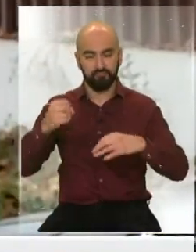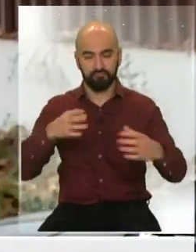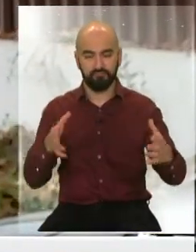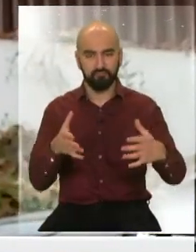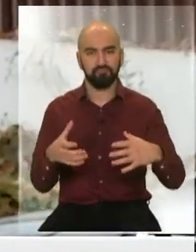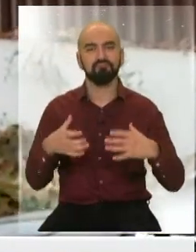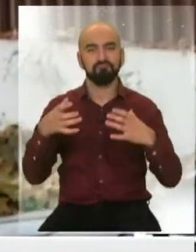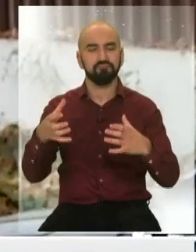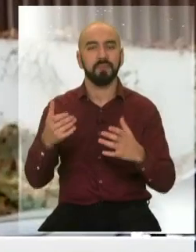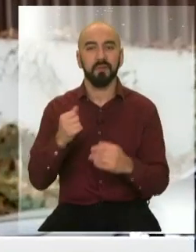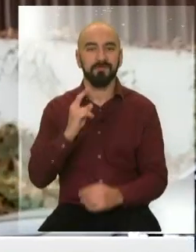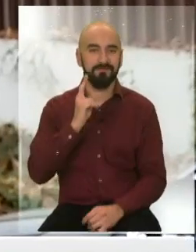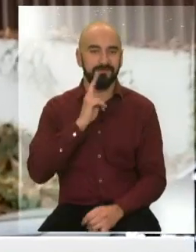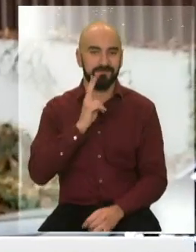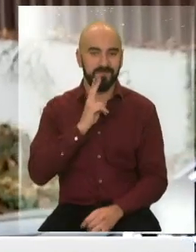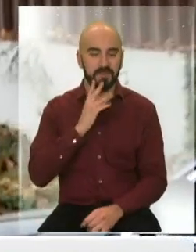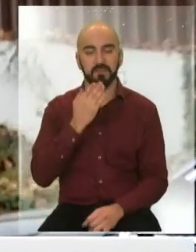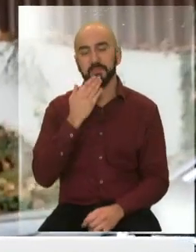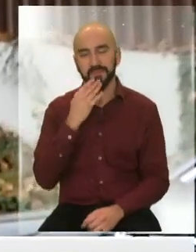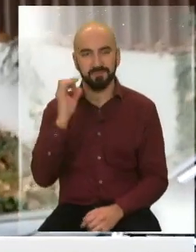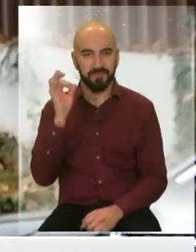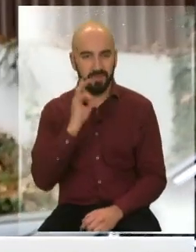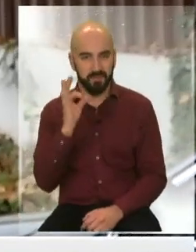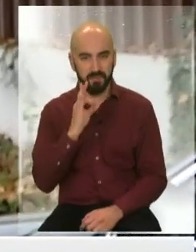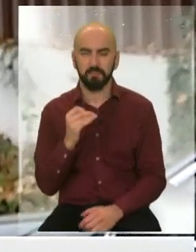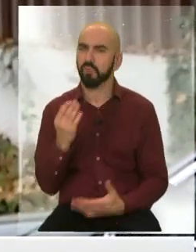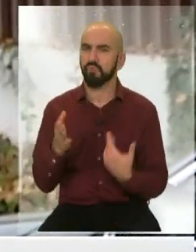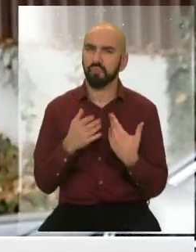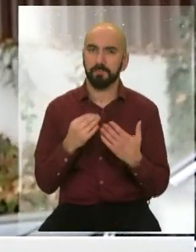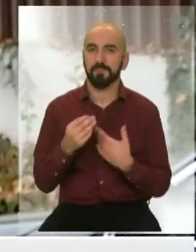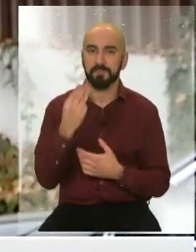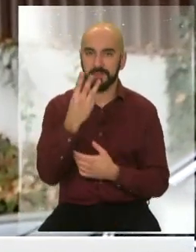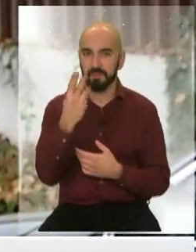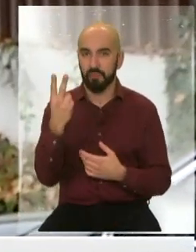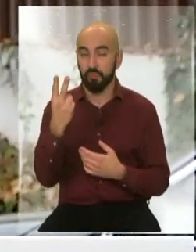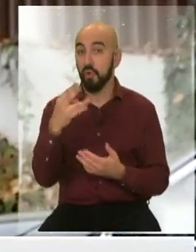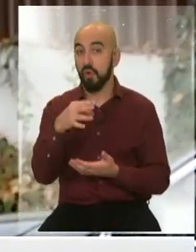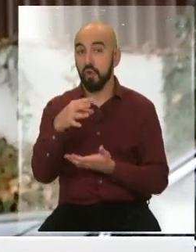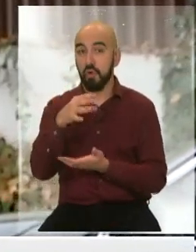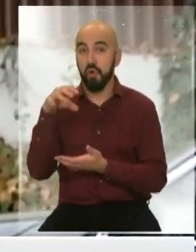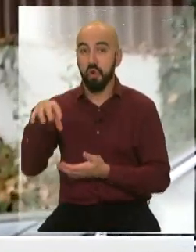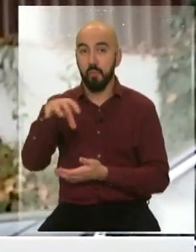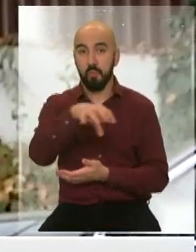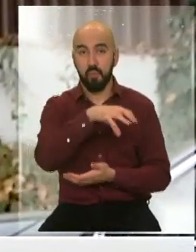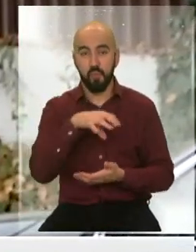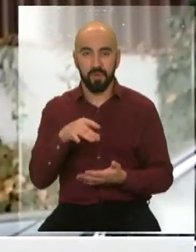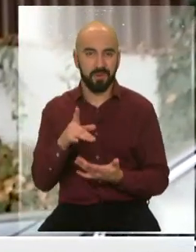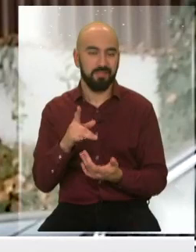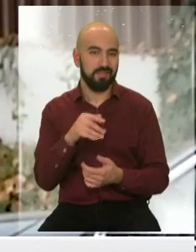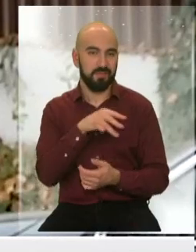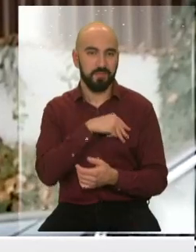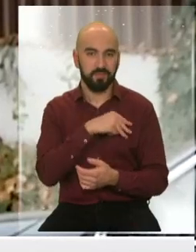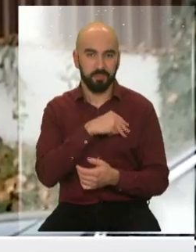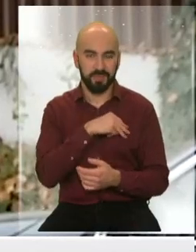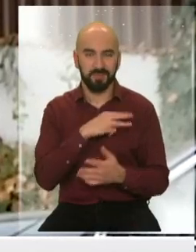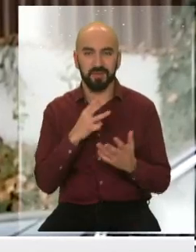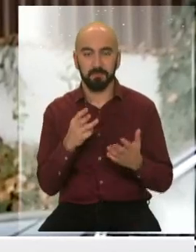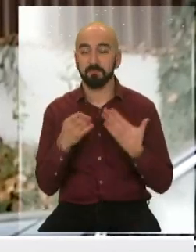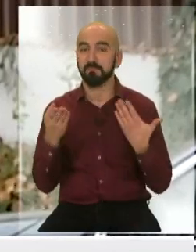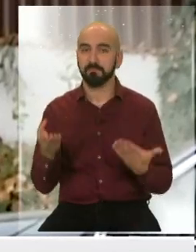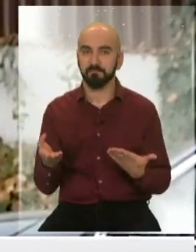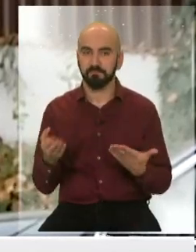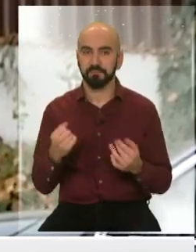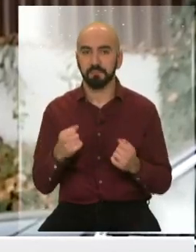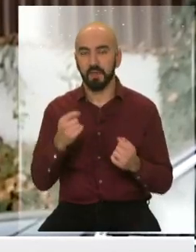este viernes, luego durante el sábado en 32 comunas de la región metropolitana se va a hacer la entrega total de los alimentos que se